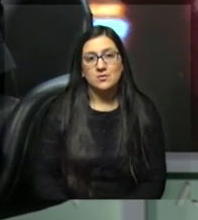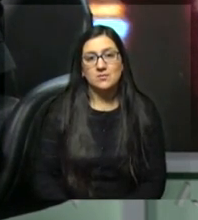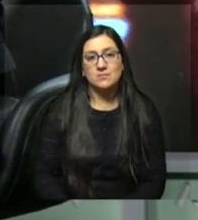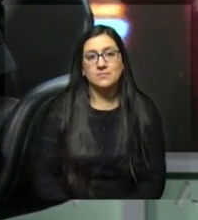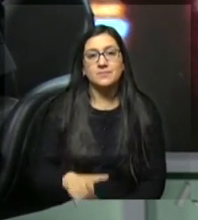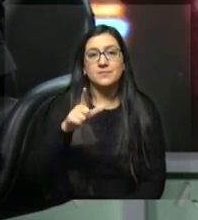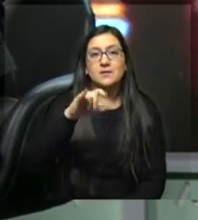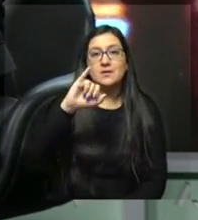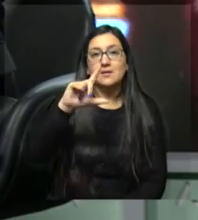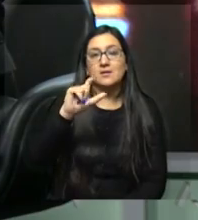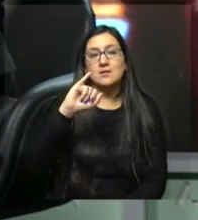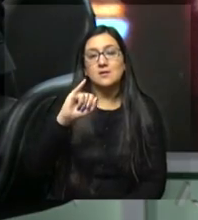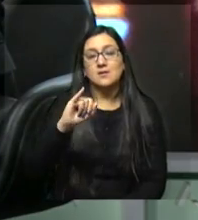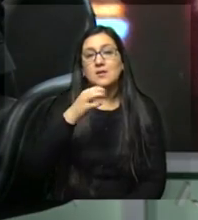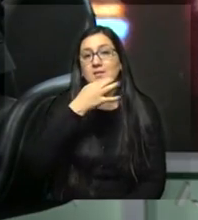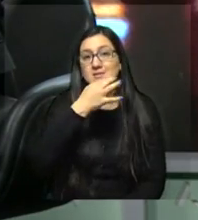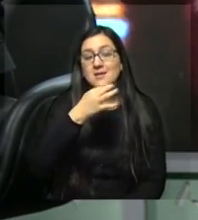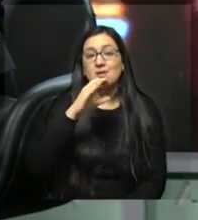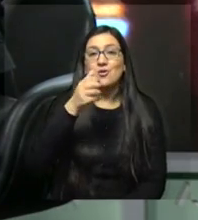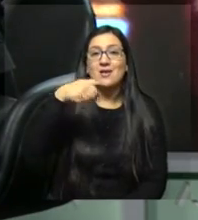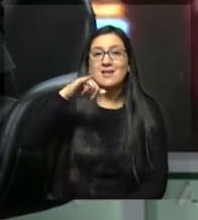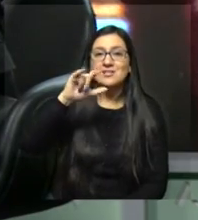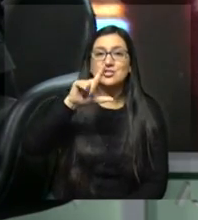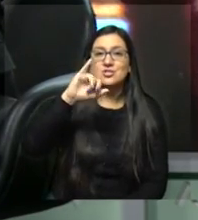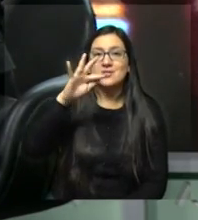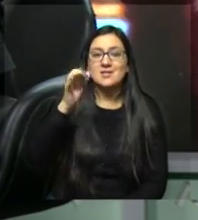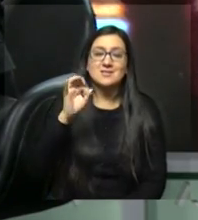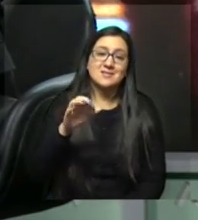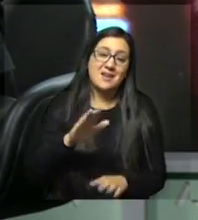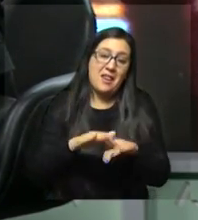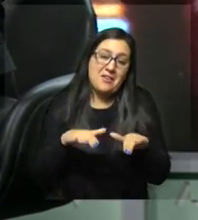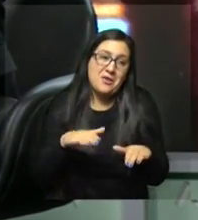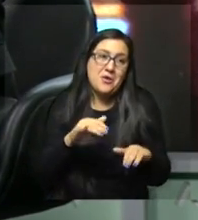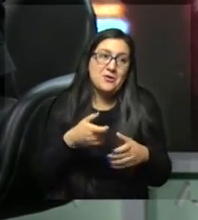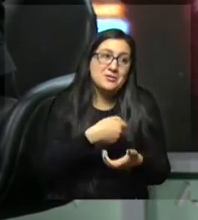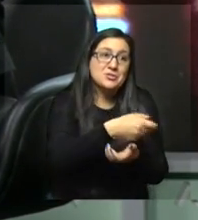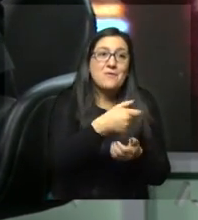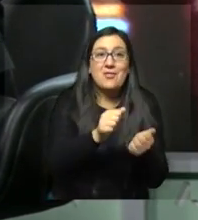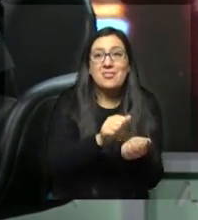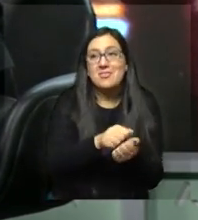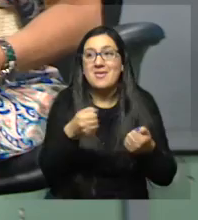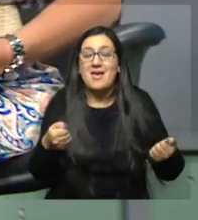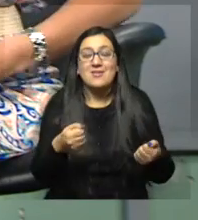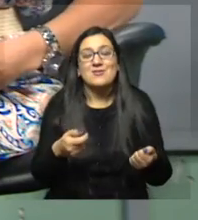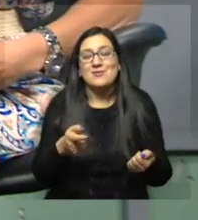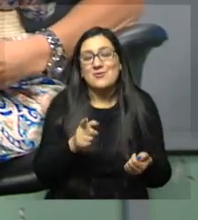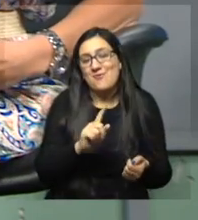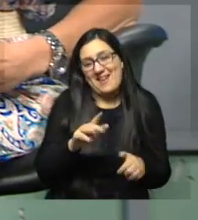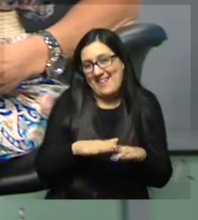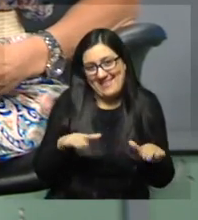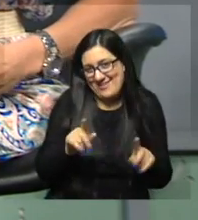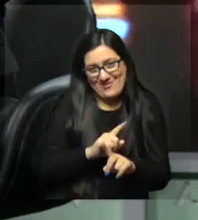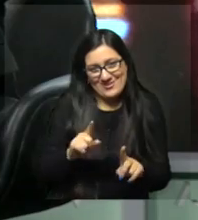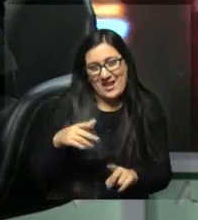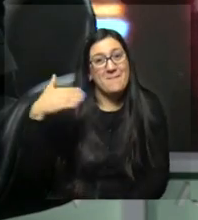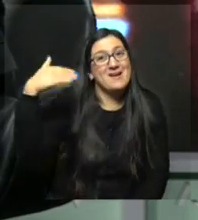Lili creo que era, decía que los canillitas que pasaban en su barrio eran muy mayores, no eran, se ve que tenían la canilla iban de pantalón largo, no se le veía la canillita. Viste lo que